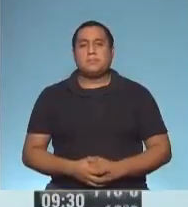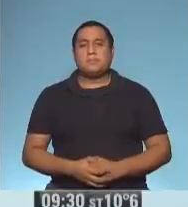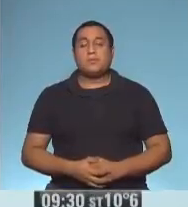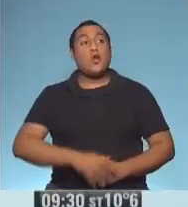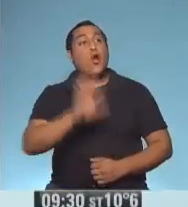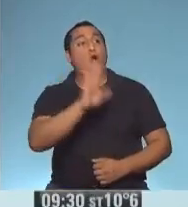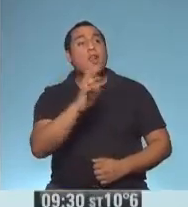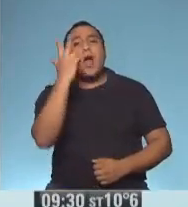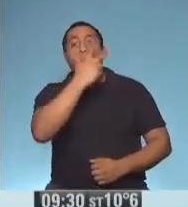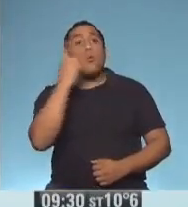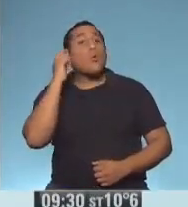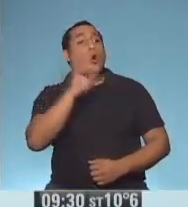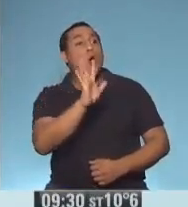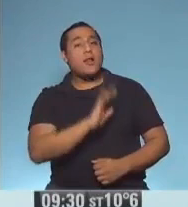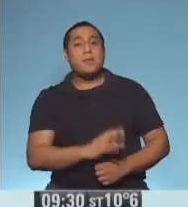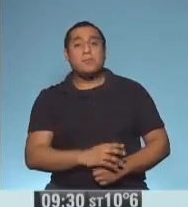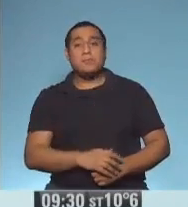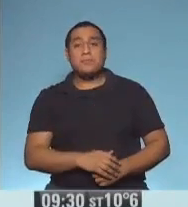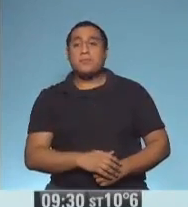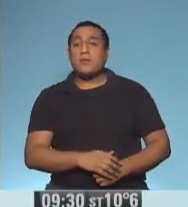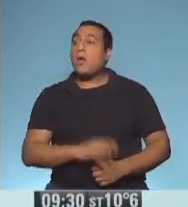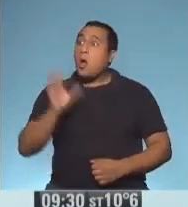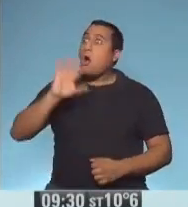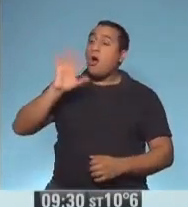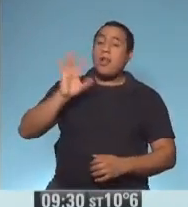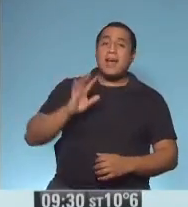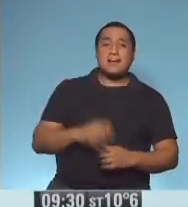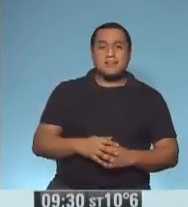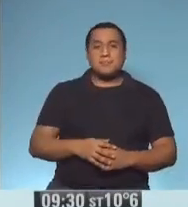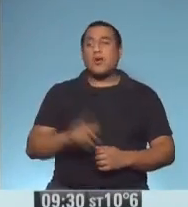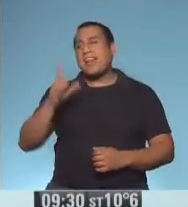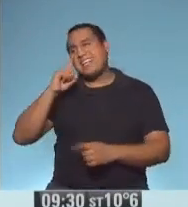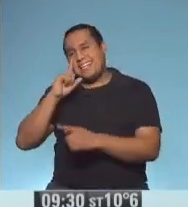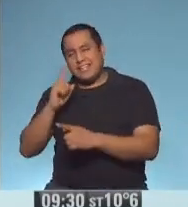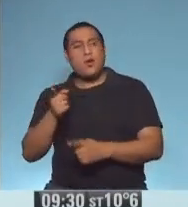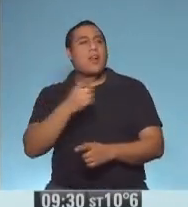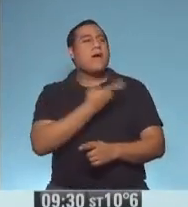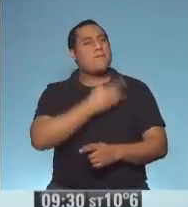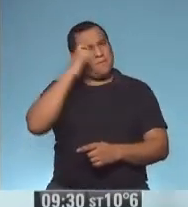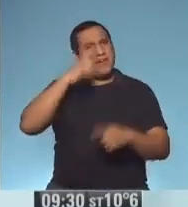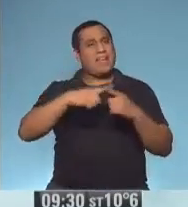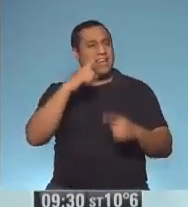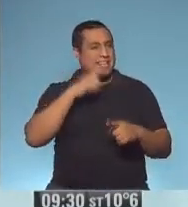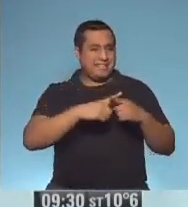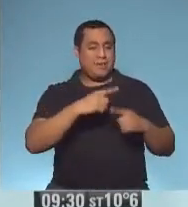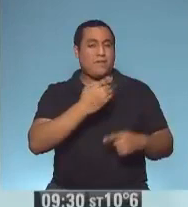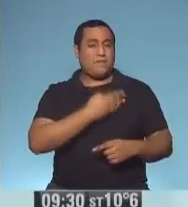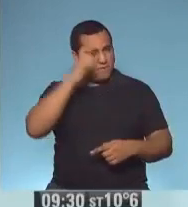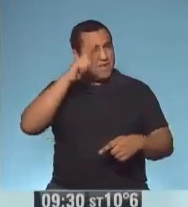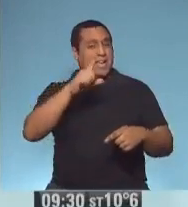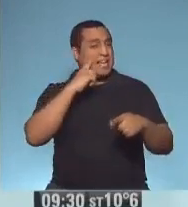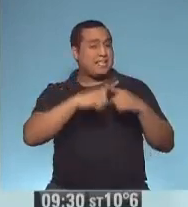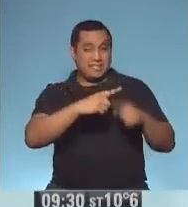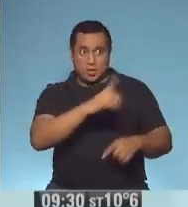Hola, Hugo. Hola, Hugo. Hola, Lili. Hola, Félix. ¡Wow, wow,